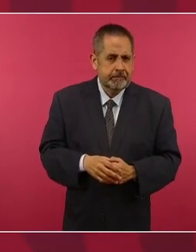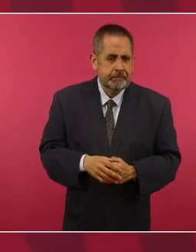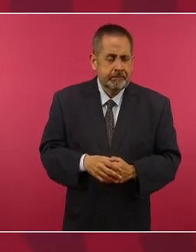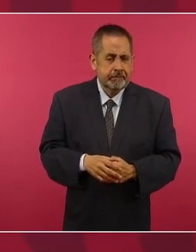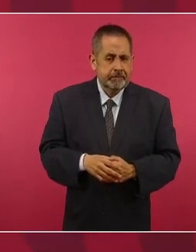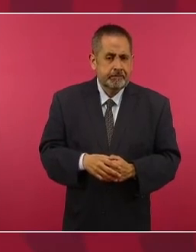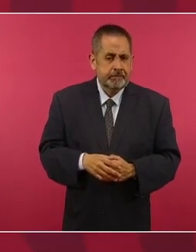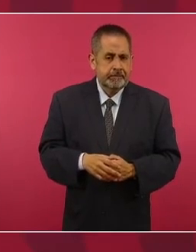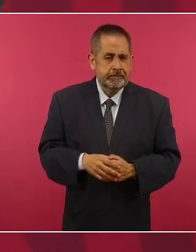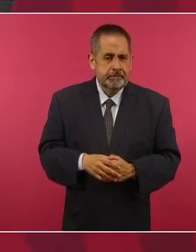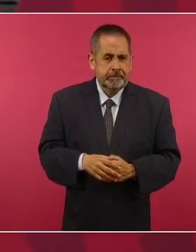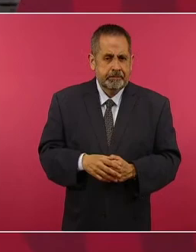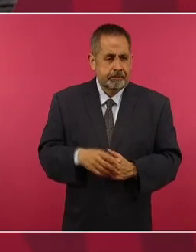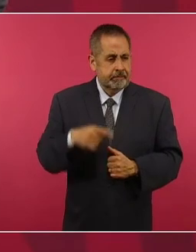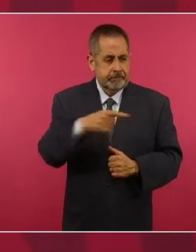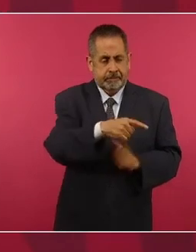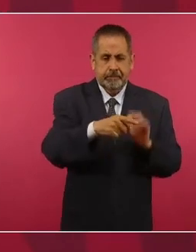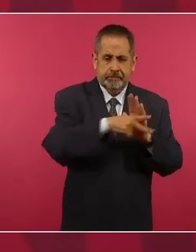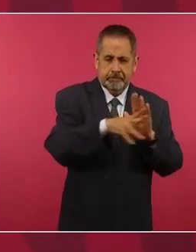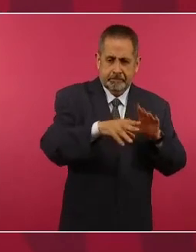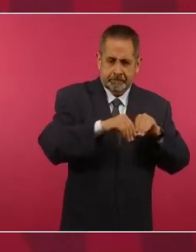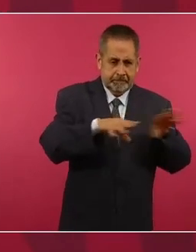que ese periódico